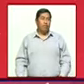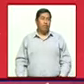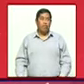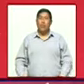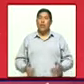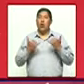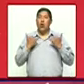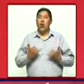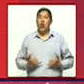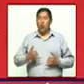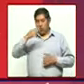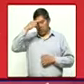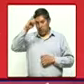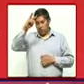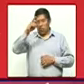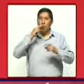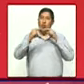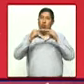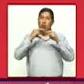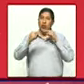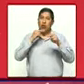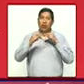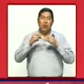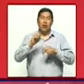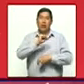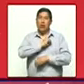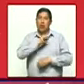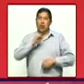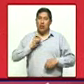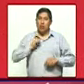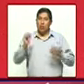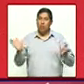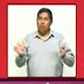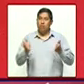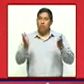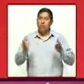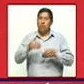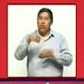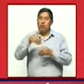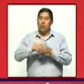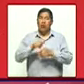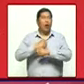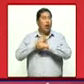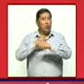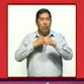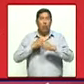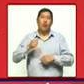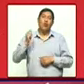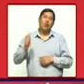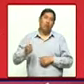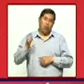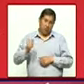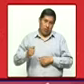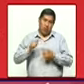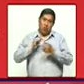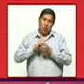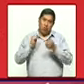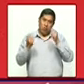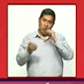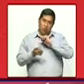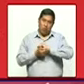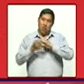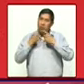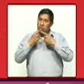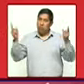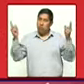Hoy México ha hecho noticia después de que el Senado diera luz verde a la elección popular de jueces. Estamos hablando de una reforma